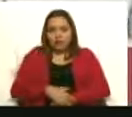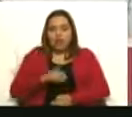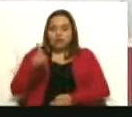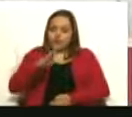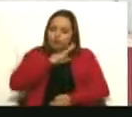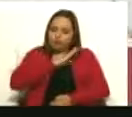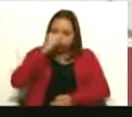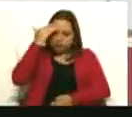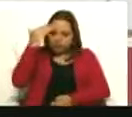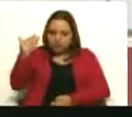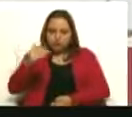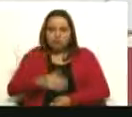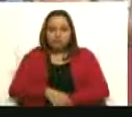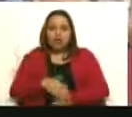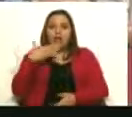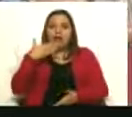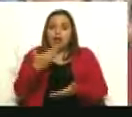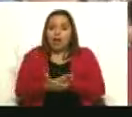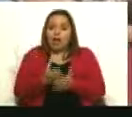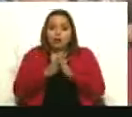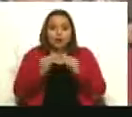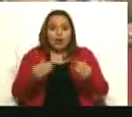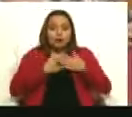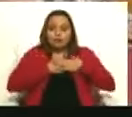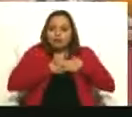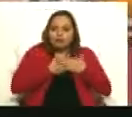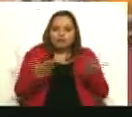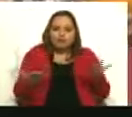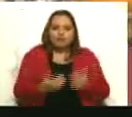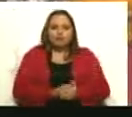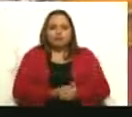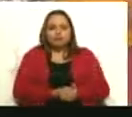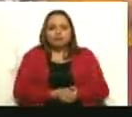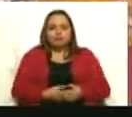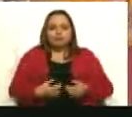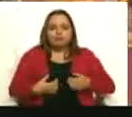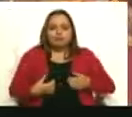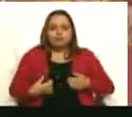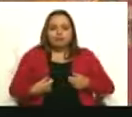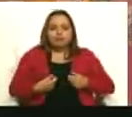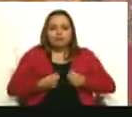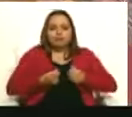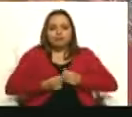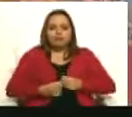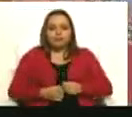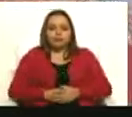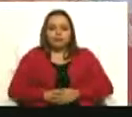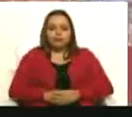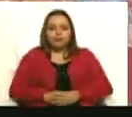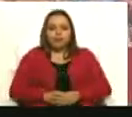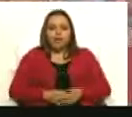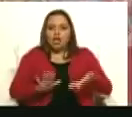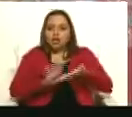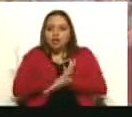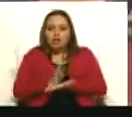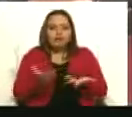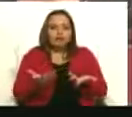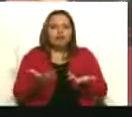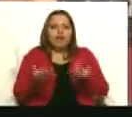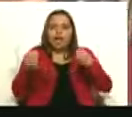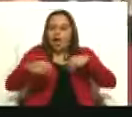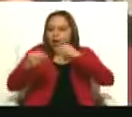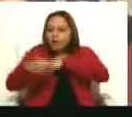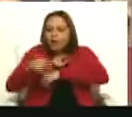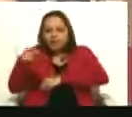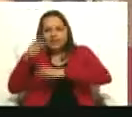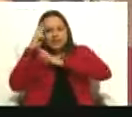propio. Quiero agradecer toda su amabilidad, realmente desde la divergencia, desde la diversidad, pero siempre